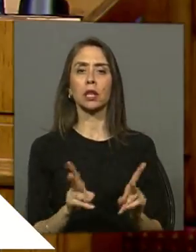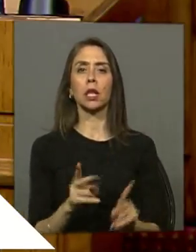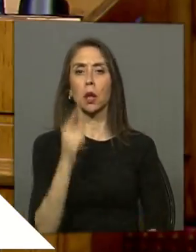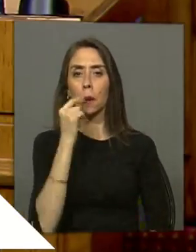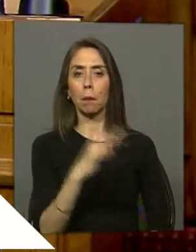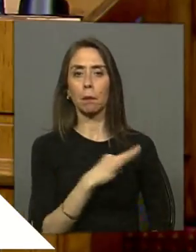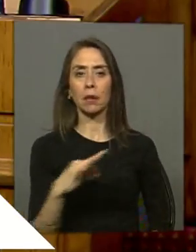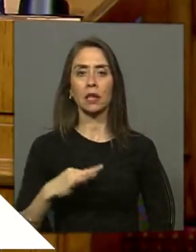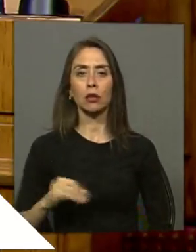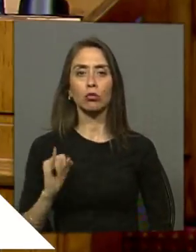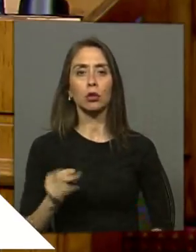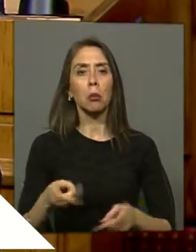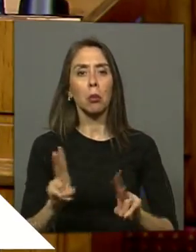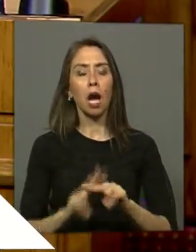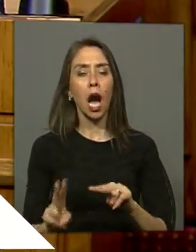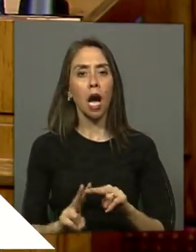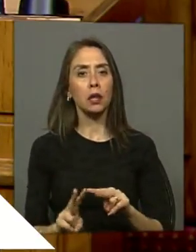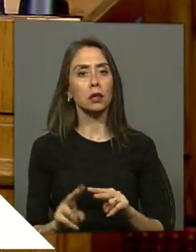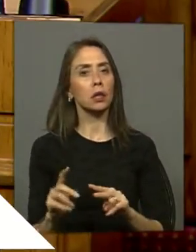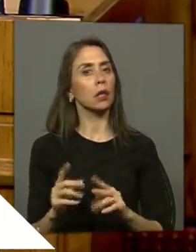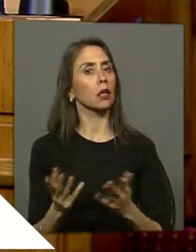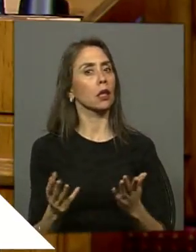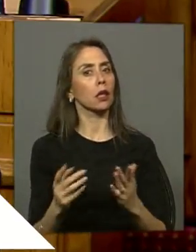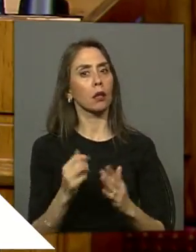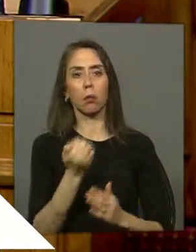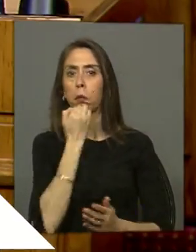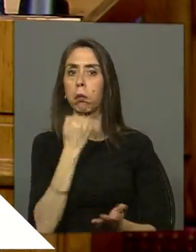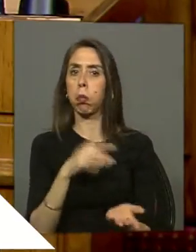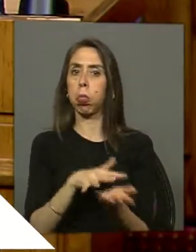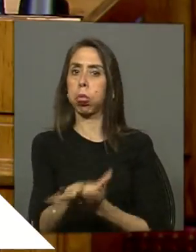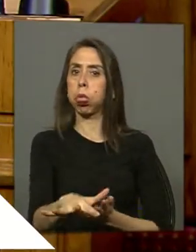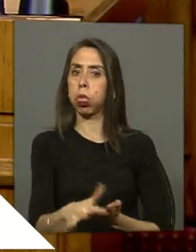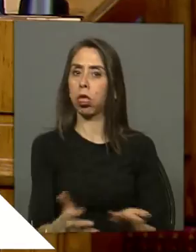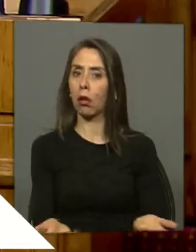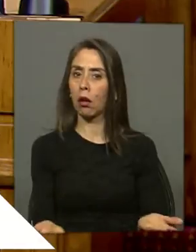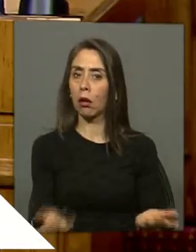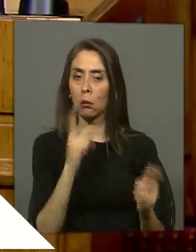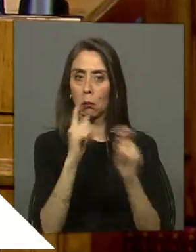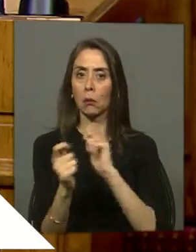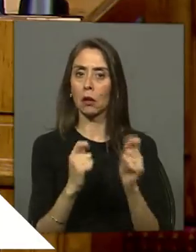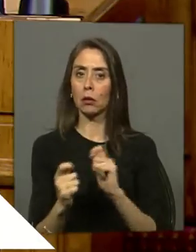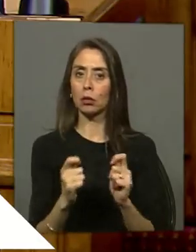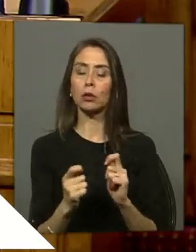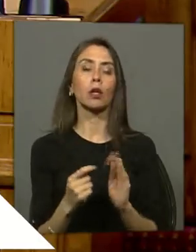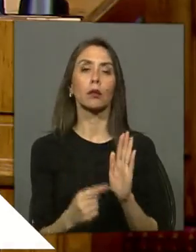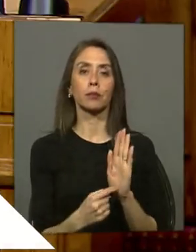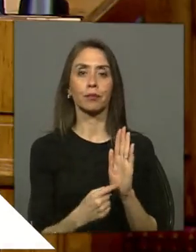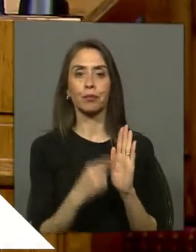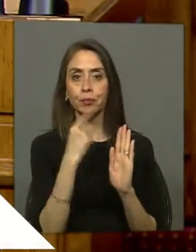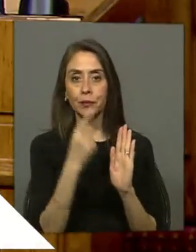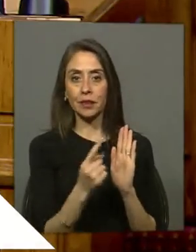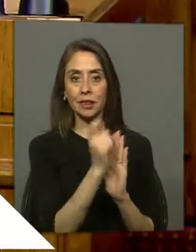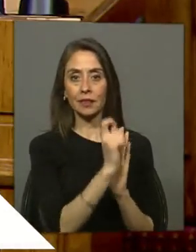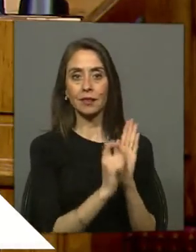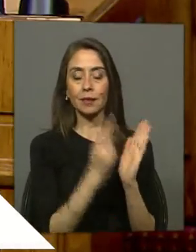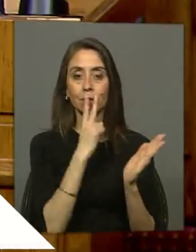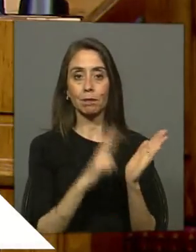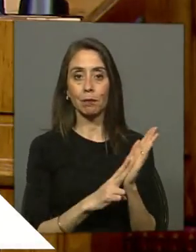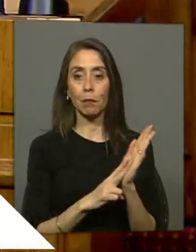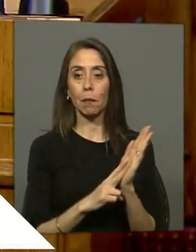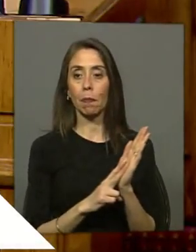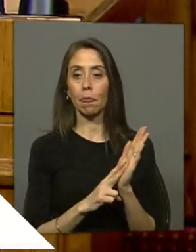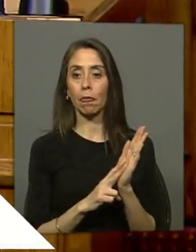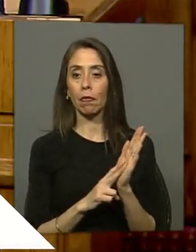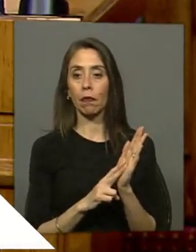ministro quiere hacer que me parece imprudente imprudente dice en la minuta que en virtud de dicho